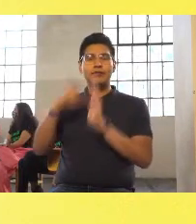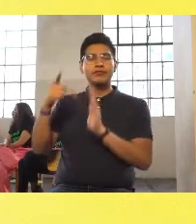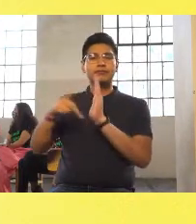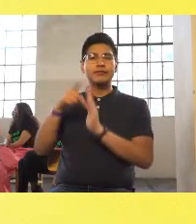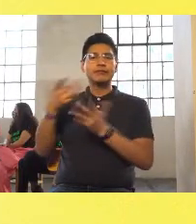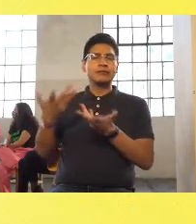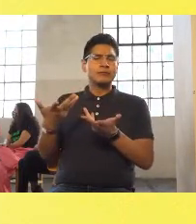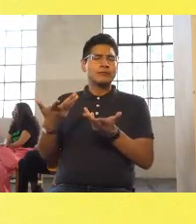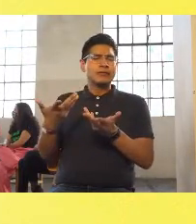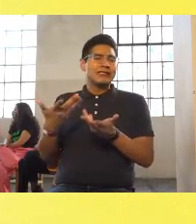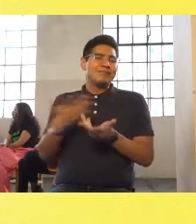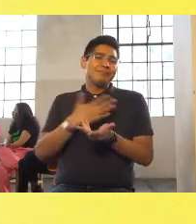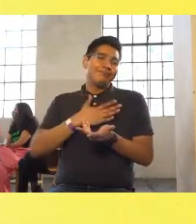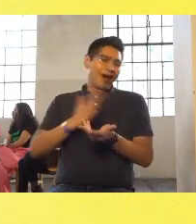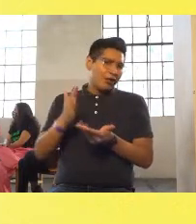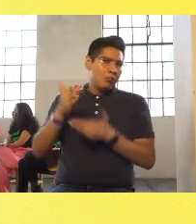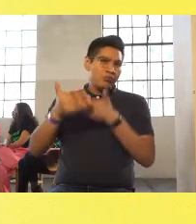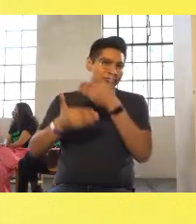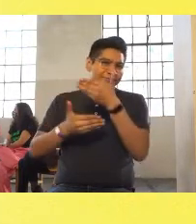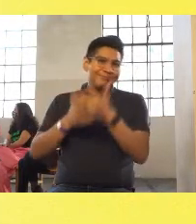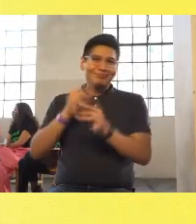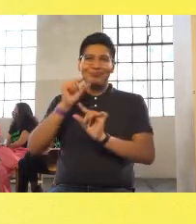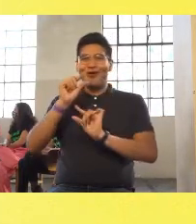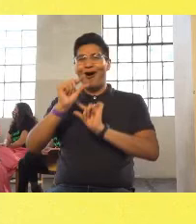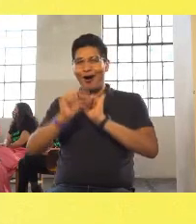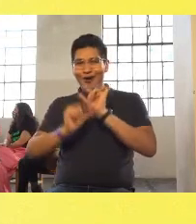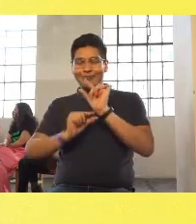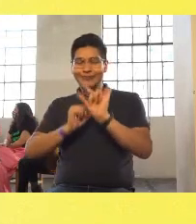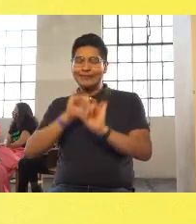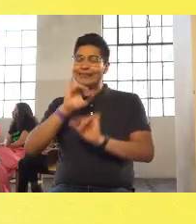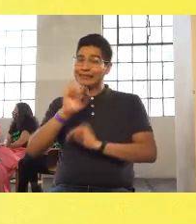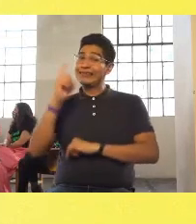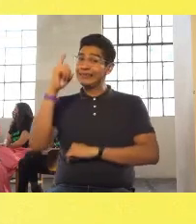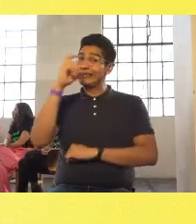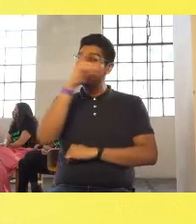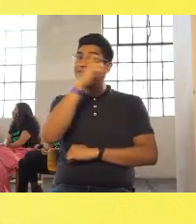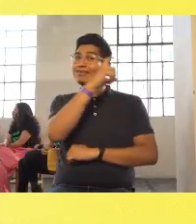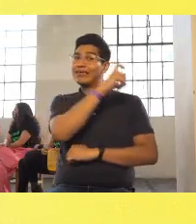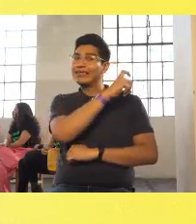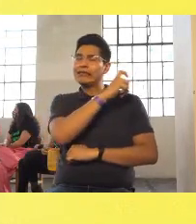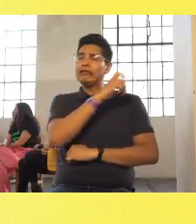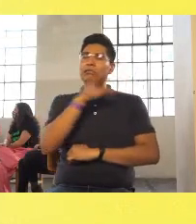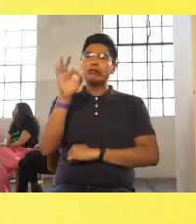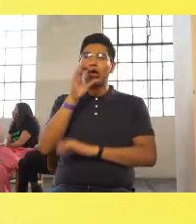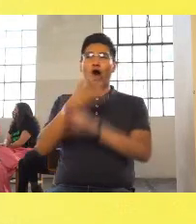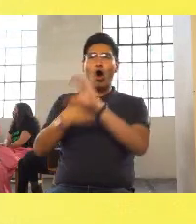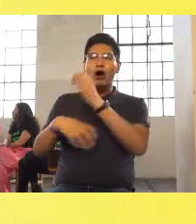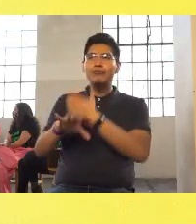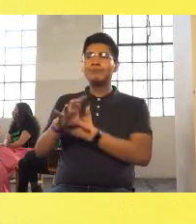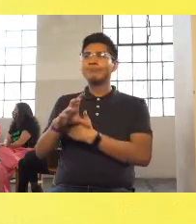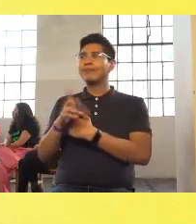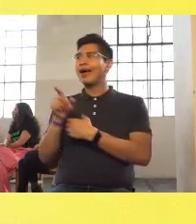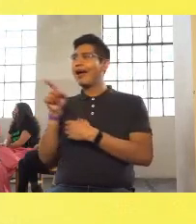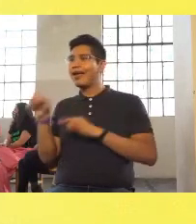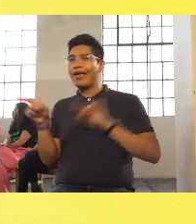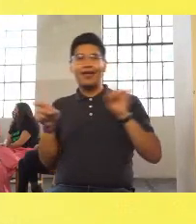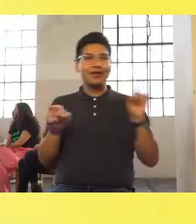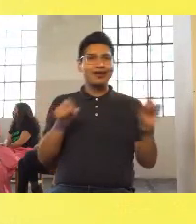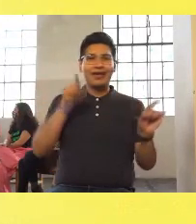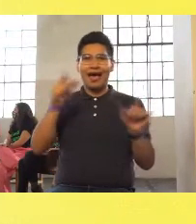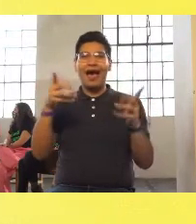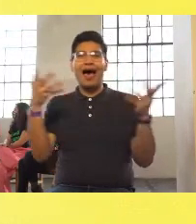es un proceso así, como despacito. Creo que a veces nos cuesta porque como que queremos hacer un montón de cosas y luego lo colectivo lleva mucho tiempo,